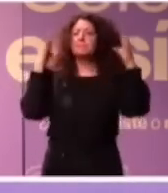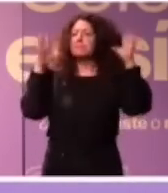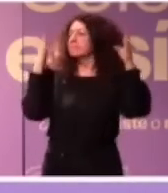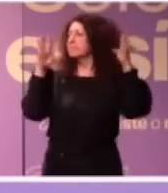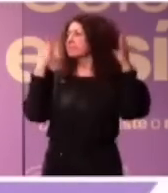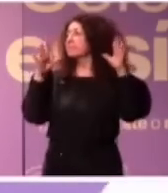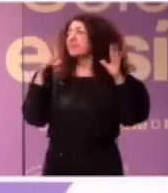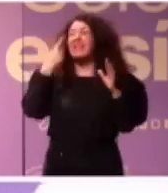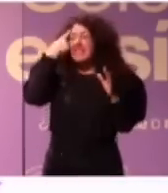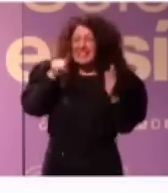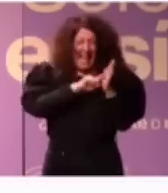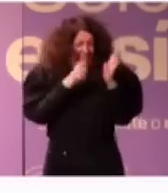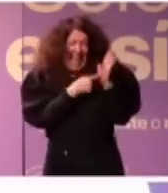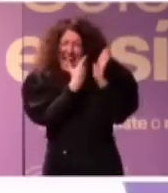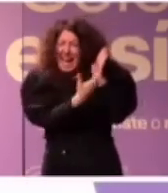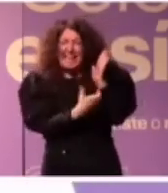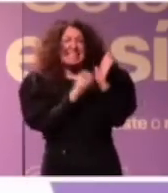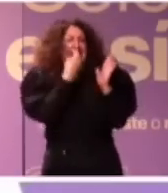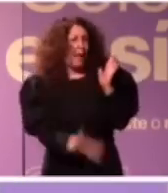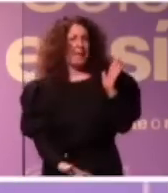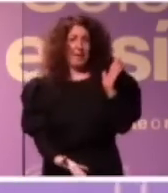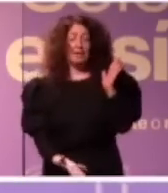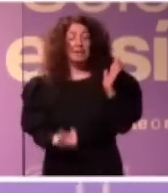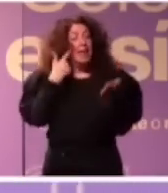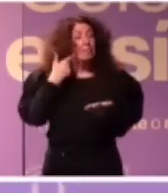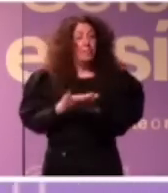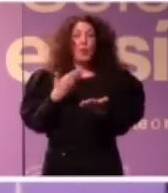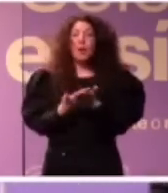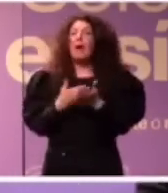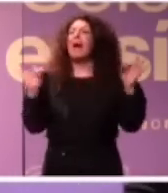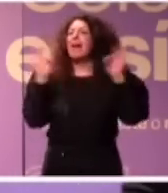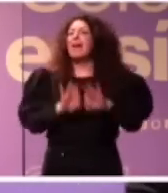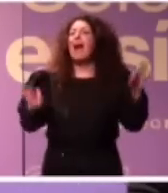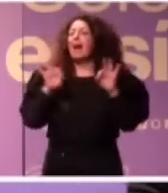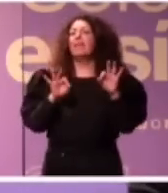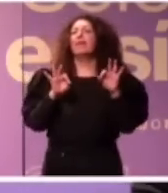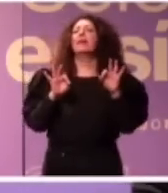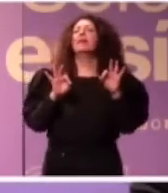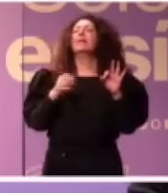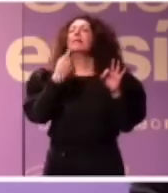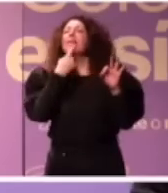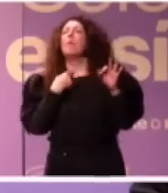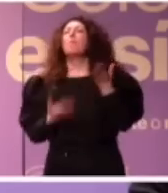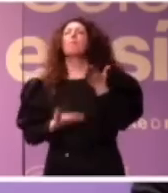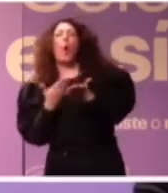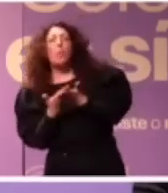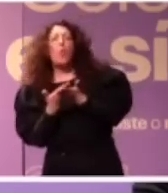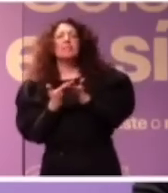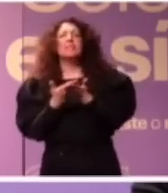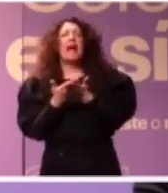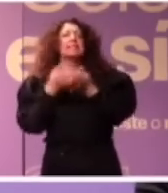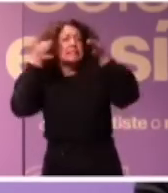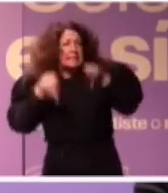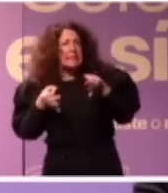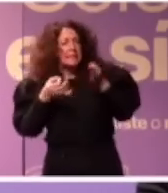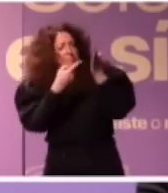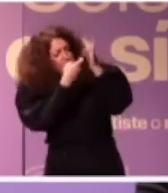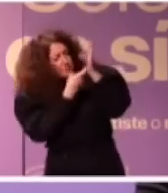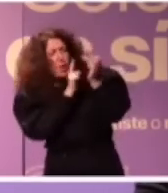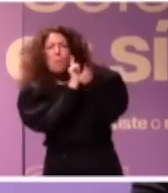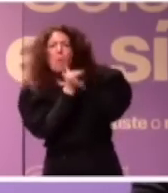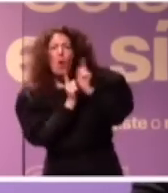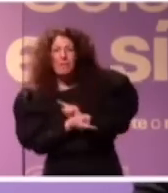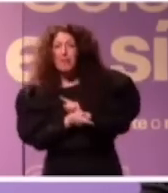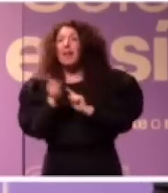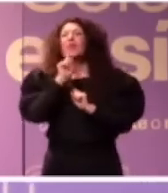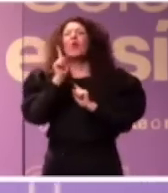Aunque sabemos que la ley está bien hecha, y prueba de ello es que nadie ha sido capaz de hacer una propuesta concreta de modificación que no